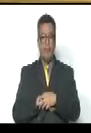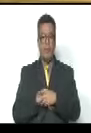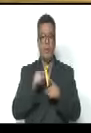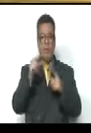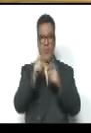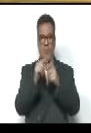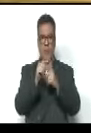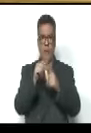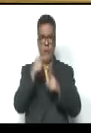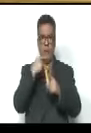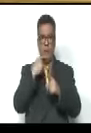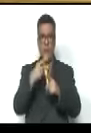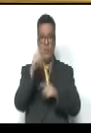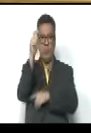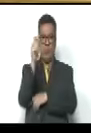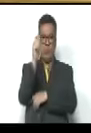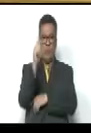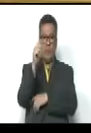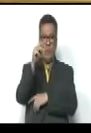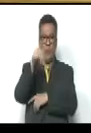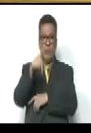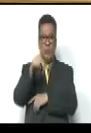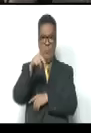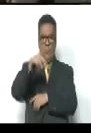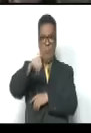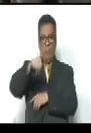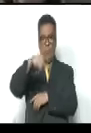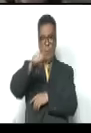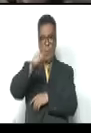Voy a dejar en el derecho de palabra al diputado Mario Silva.